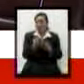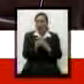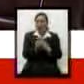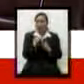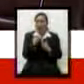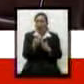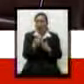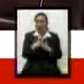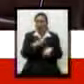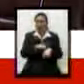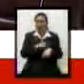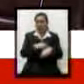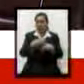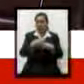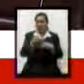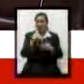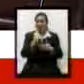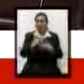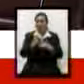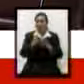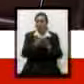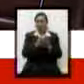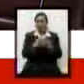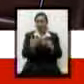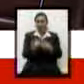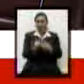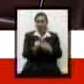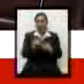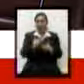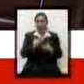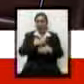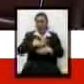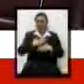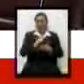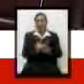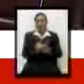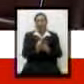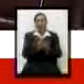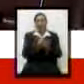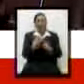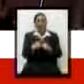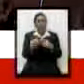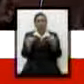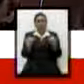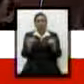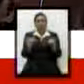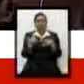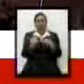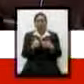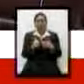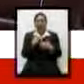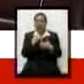se establecieron plazos, señor presidente, para la constitución de empresas y el goce de exoneraciones. Actualmente estas